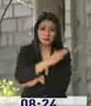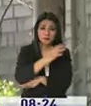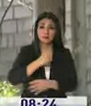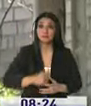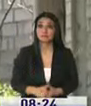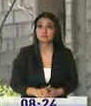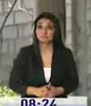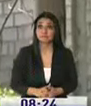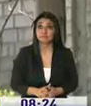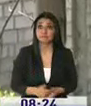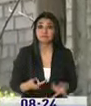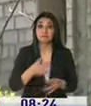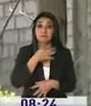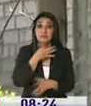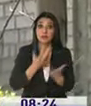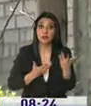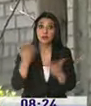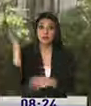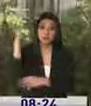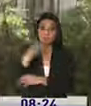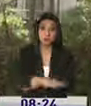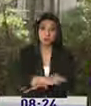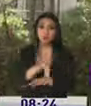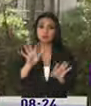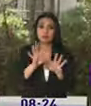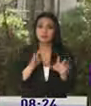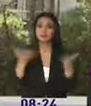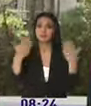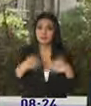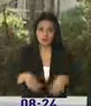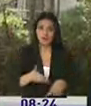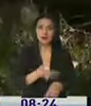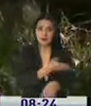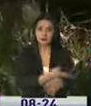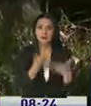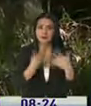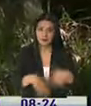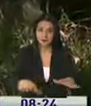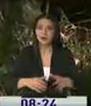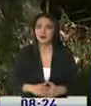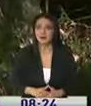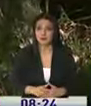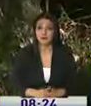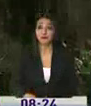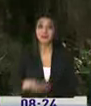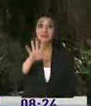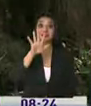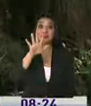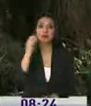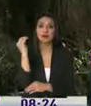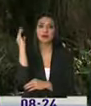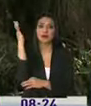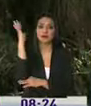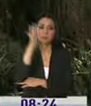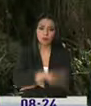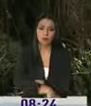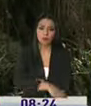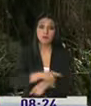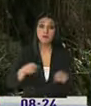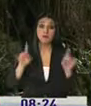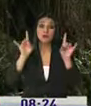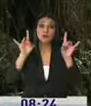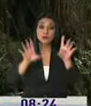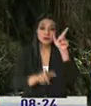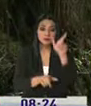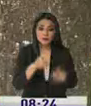no solo es del temor por pensar qué podría pasar, es que ya ha pasado, y con cinco árboles. se han caído y afortunadamente